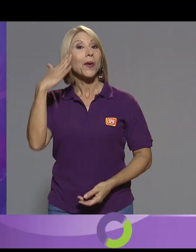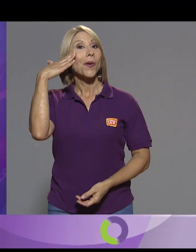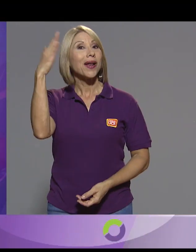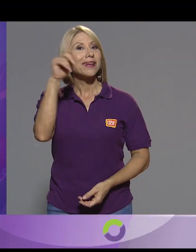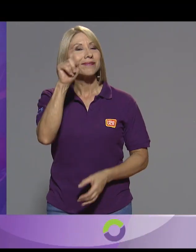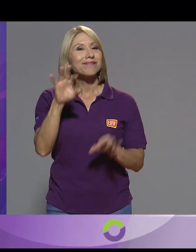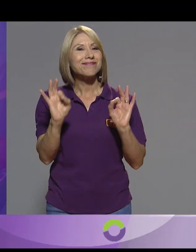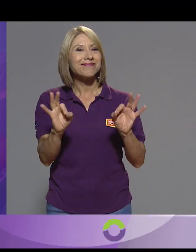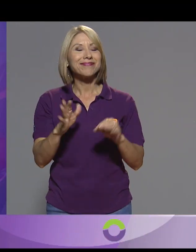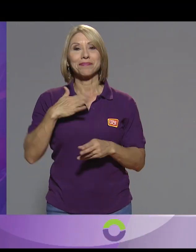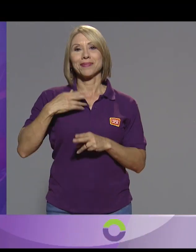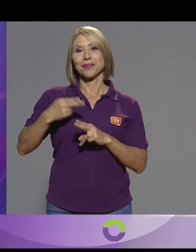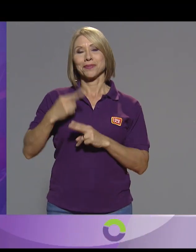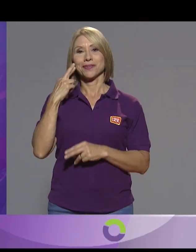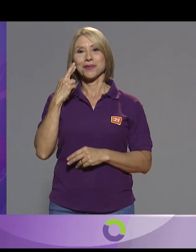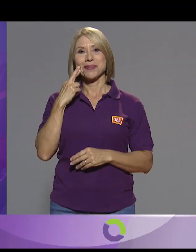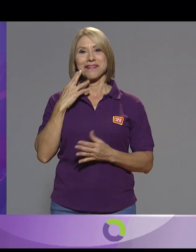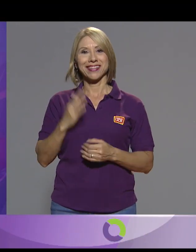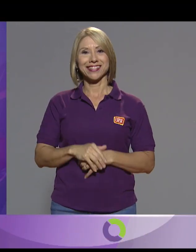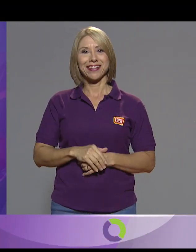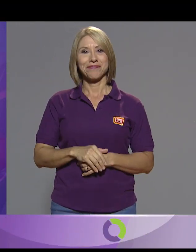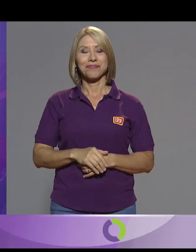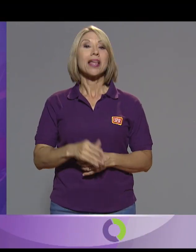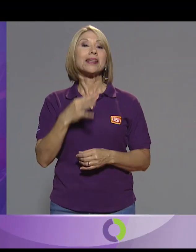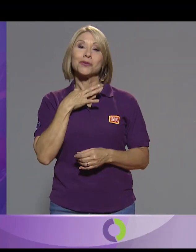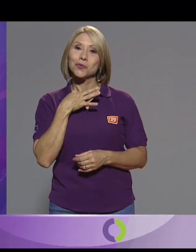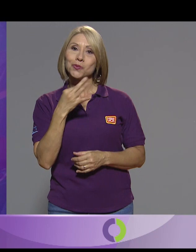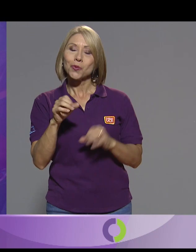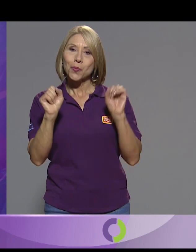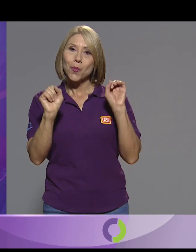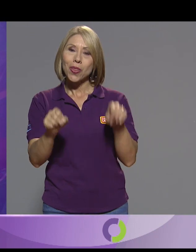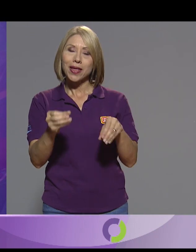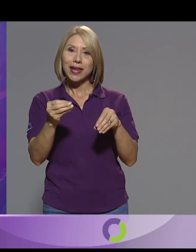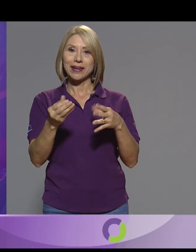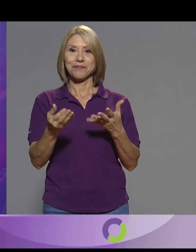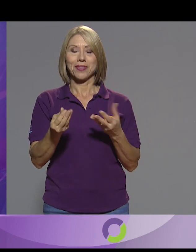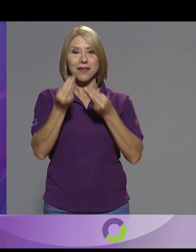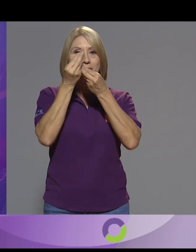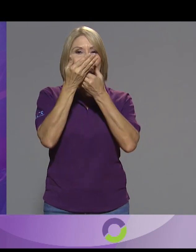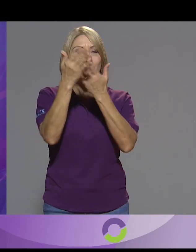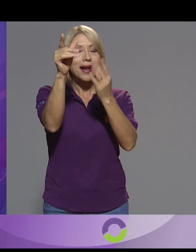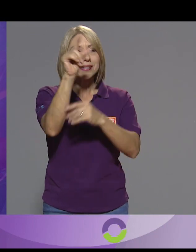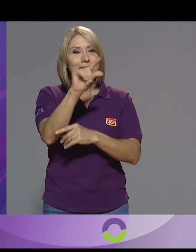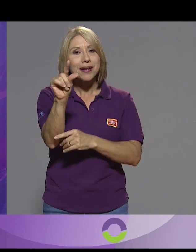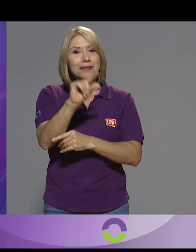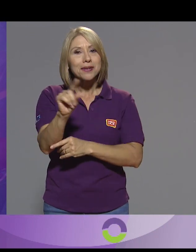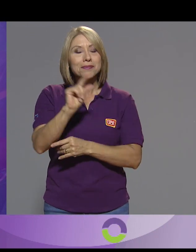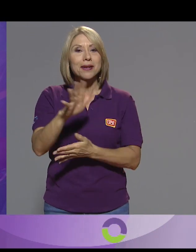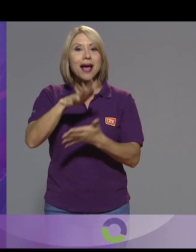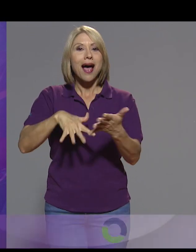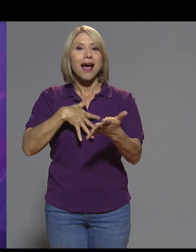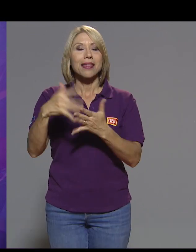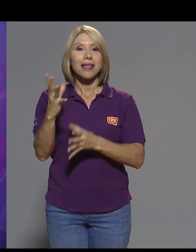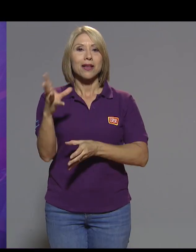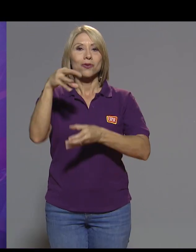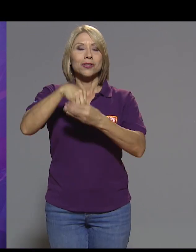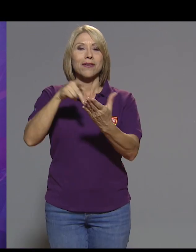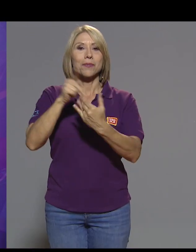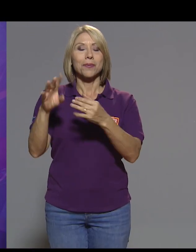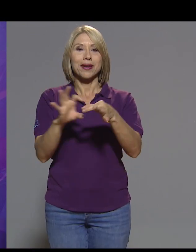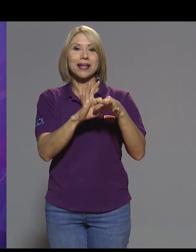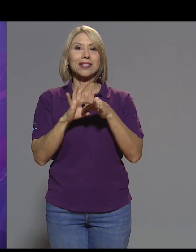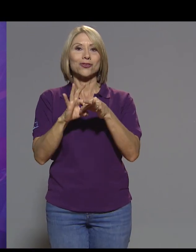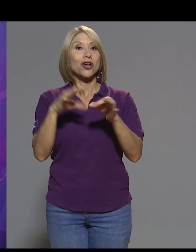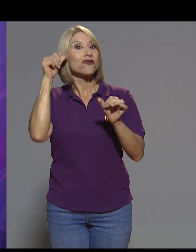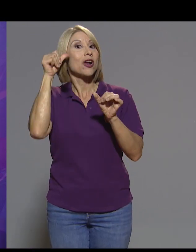hola como estan mi nombre es rut mini batista y es un gusto poder traerles cada semana la agenda inclusiva de nexos les